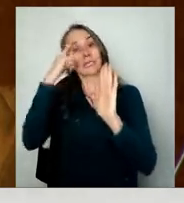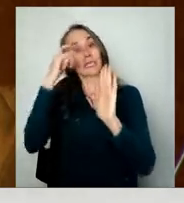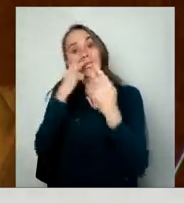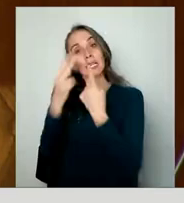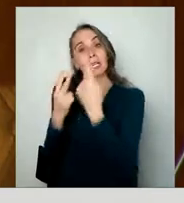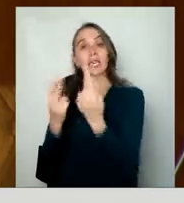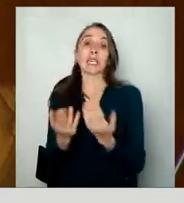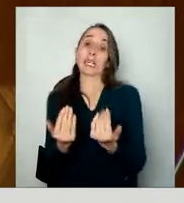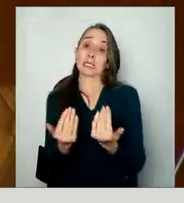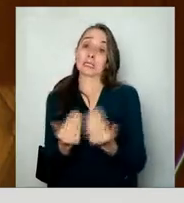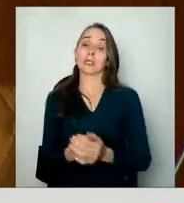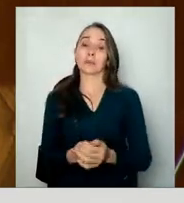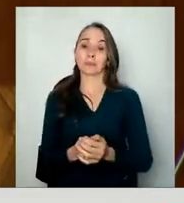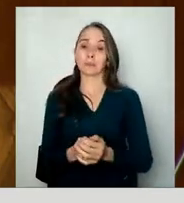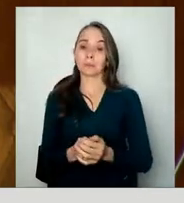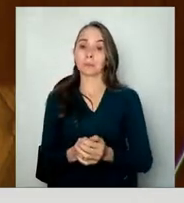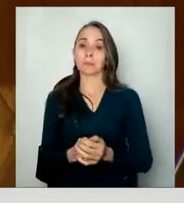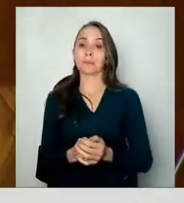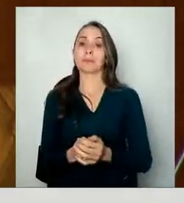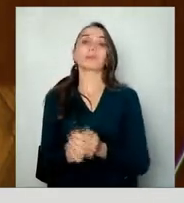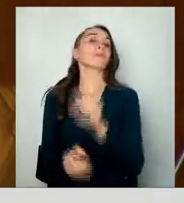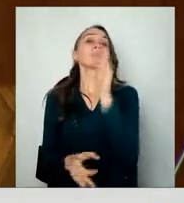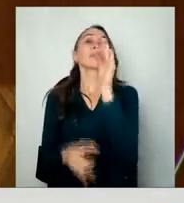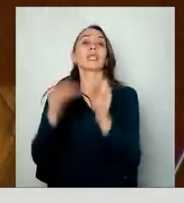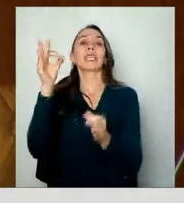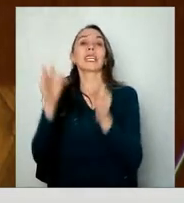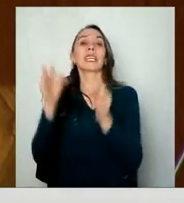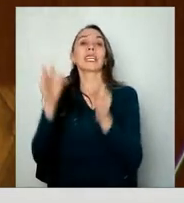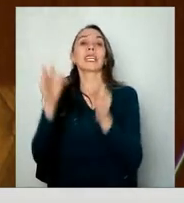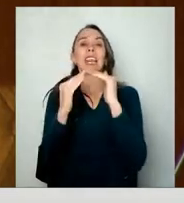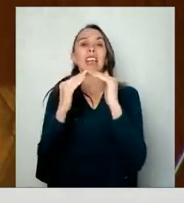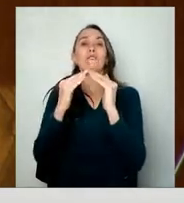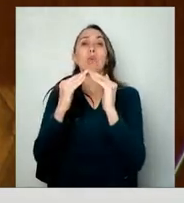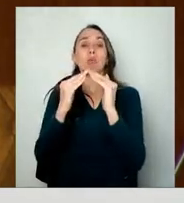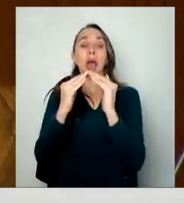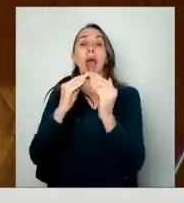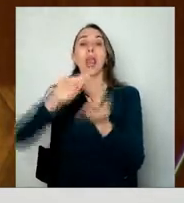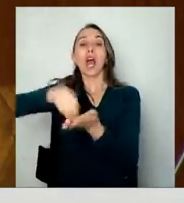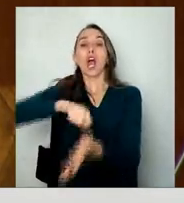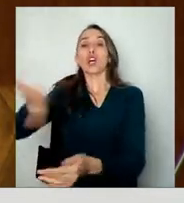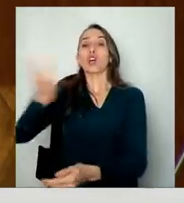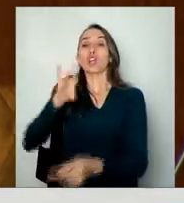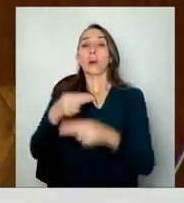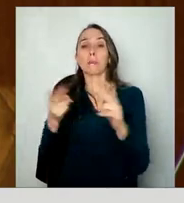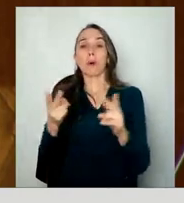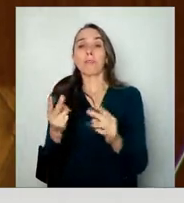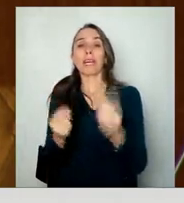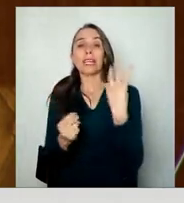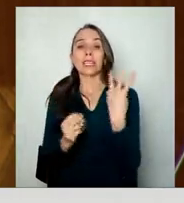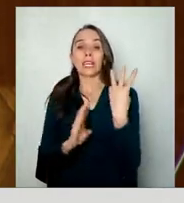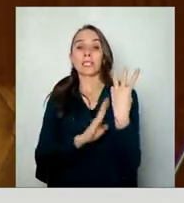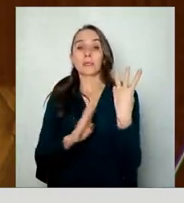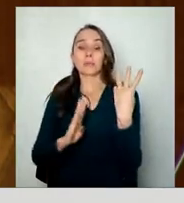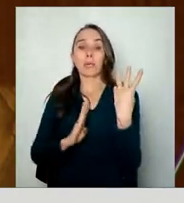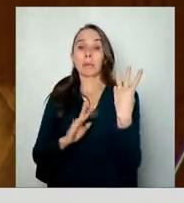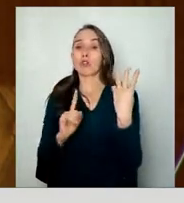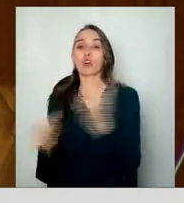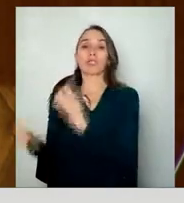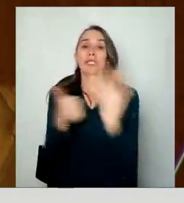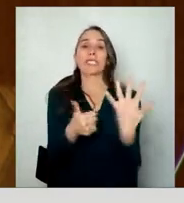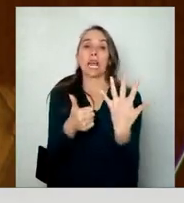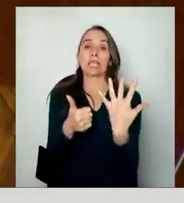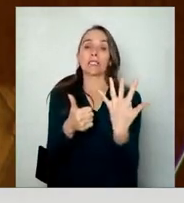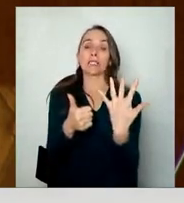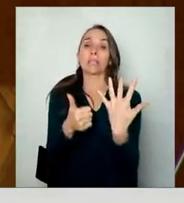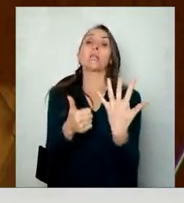en lo referido al tribunal de contratación pública se aumenta de tres a seis los jueces y se dispone su